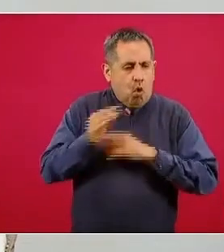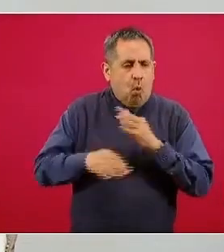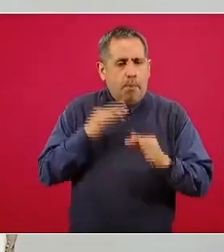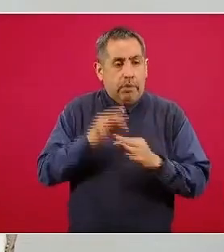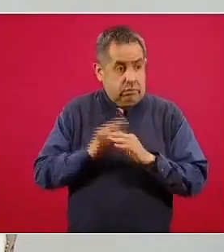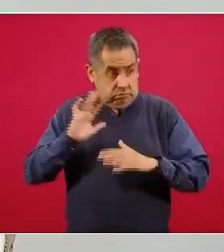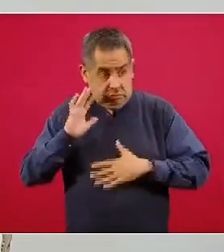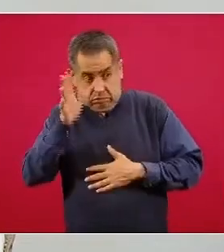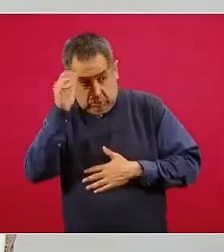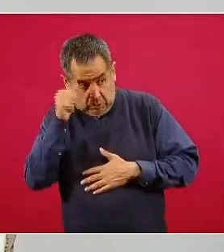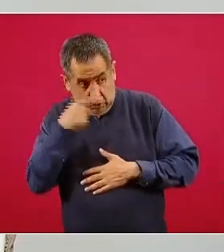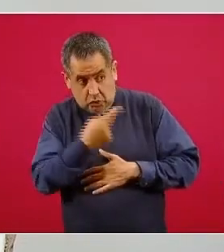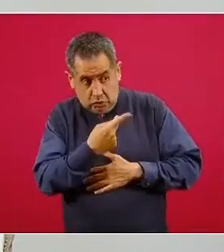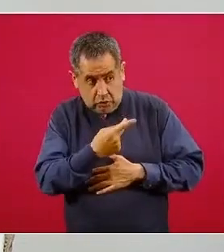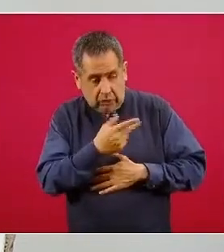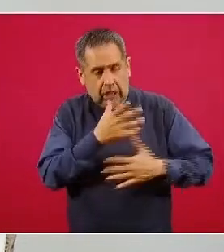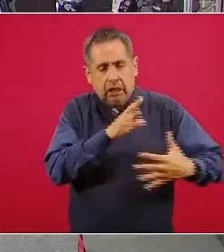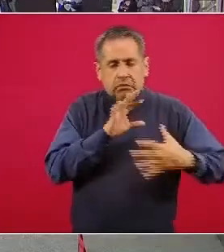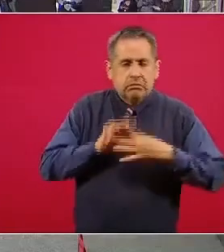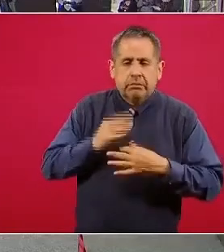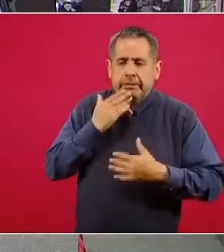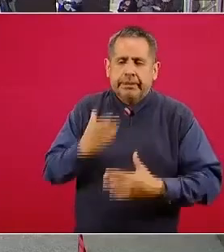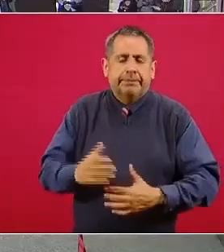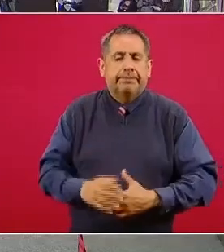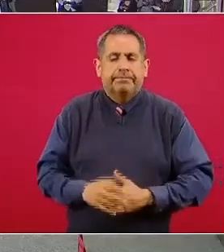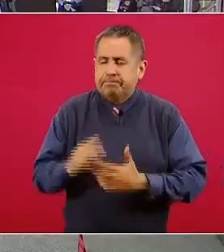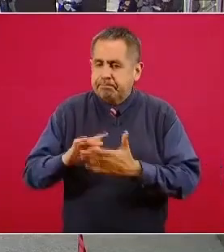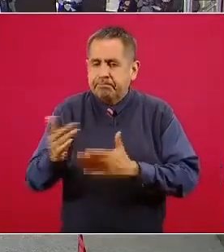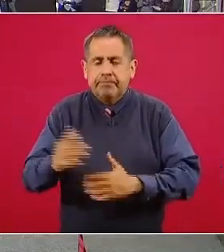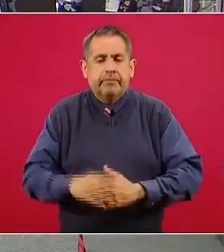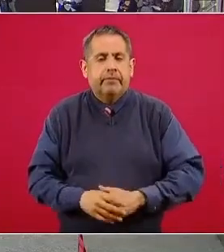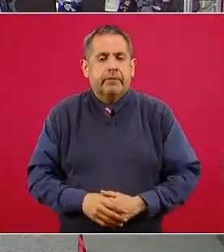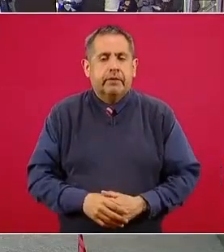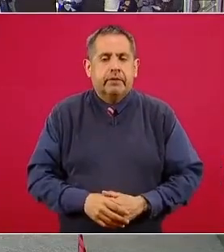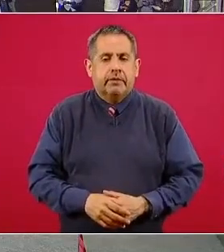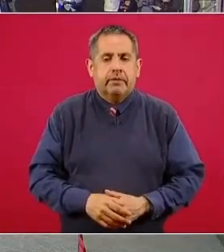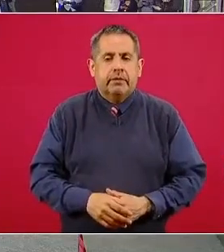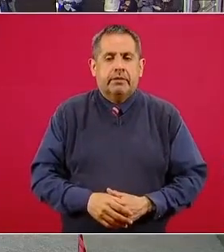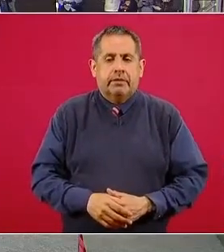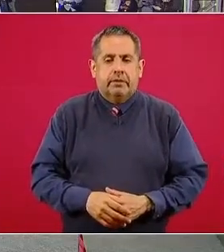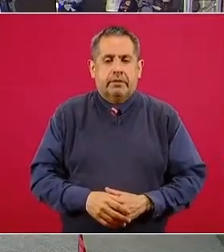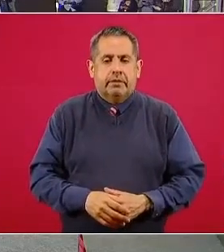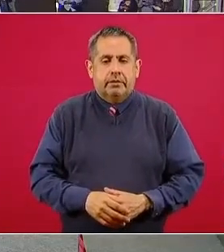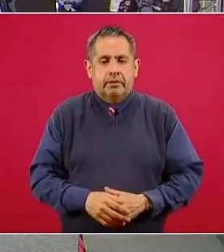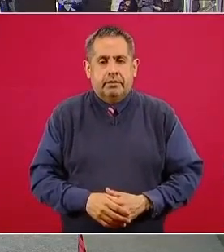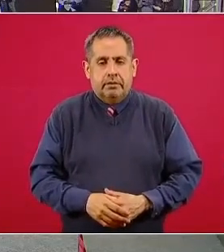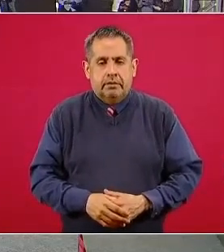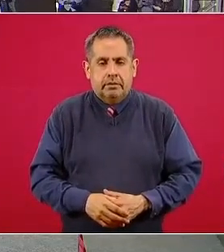los compromisos por parte de todos. Gracias. Gracias, maestro Zoe.